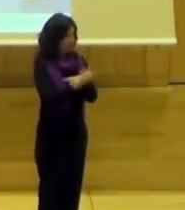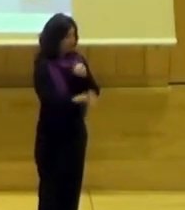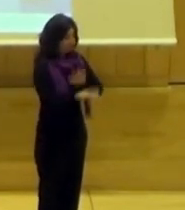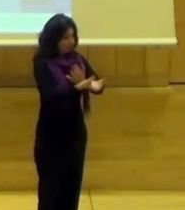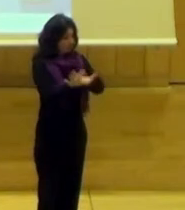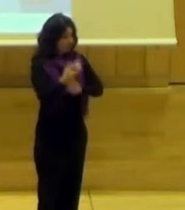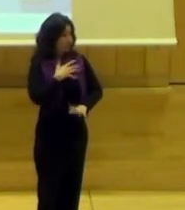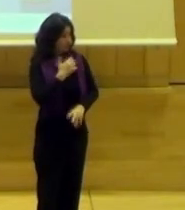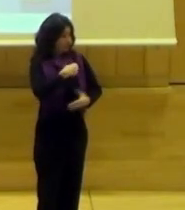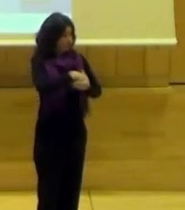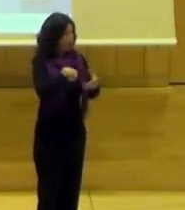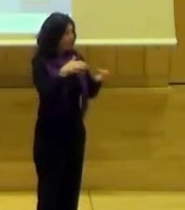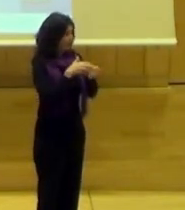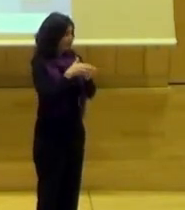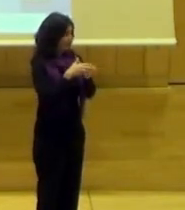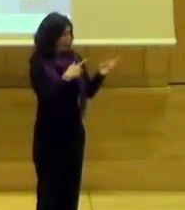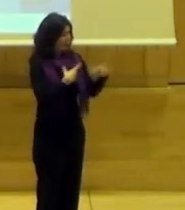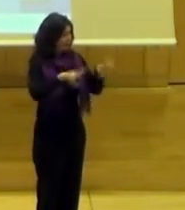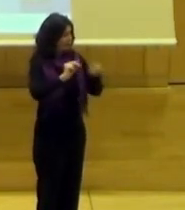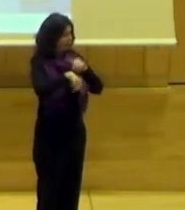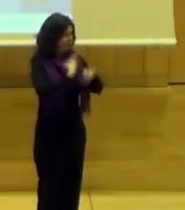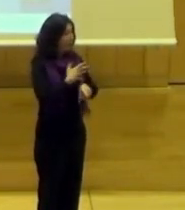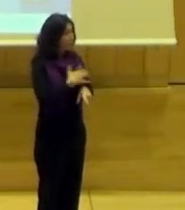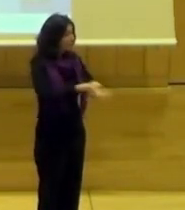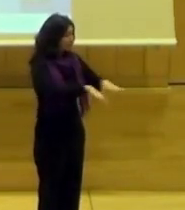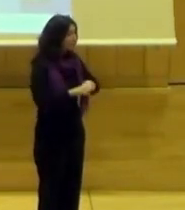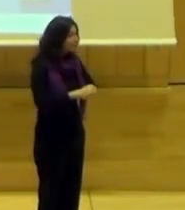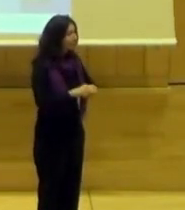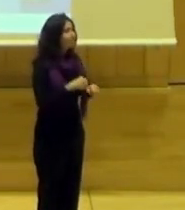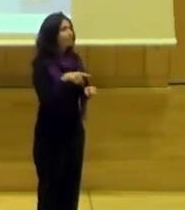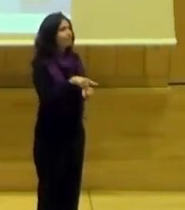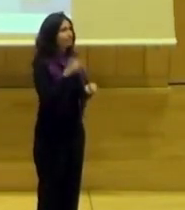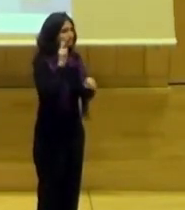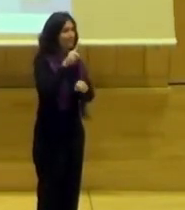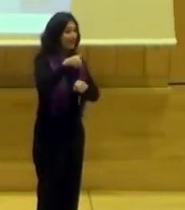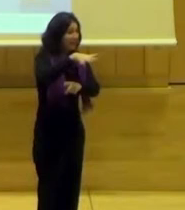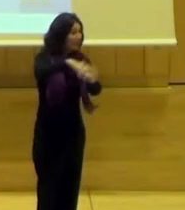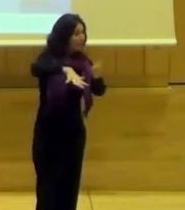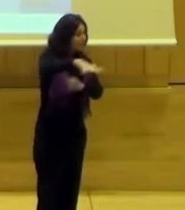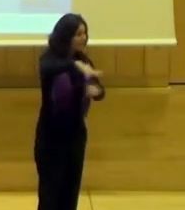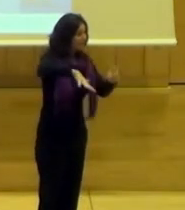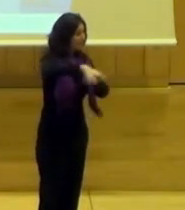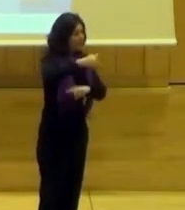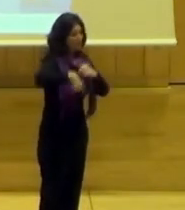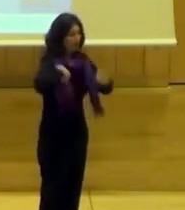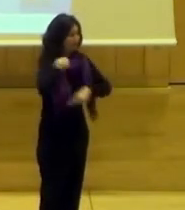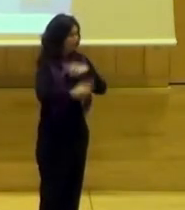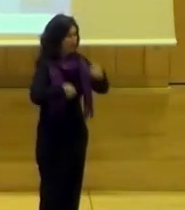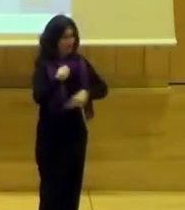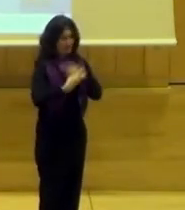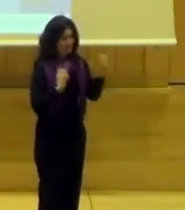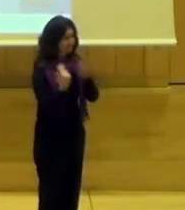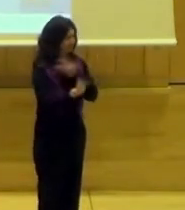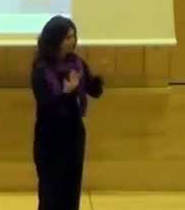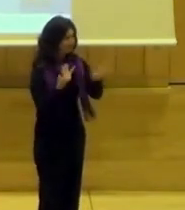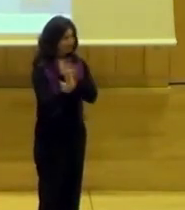se suceden en el Ayuntamiento de Granada lo que tienen es una puesta en valor de esos espacios que son viarios públicos, que